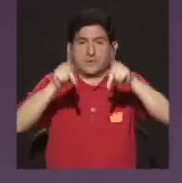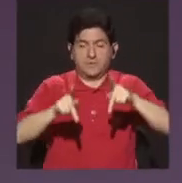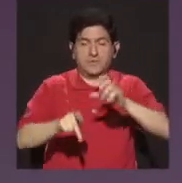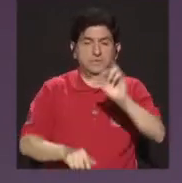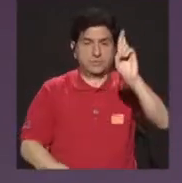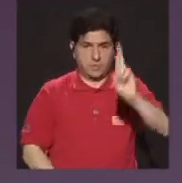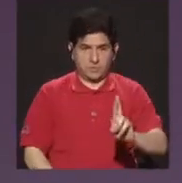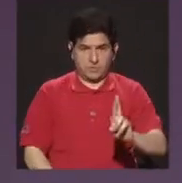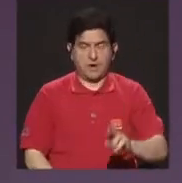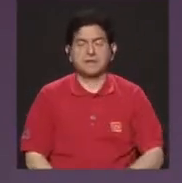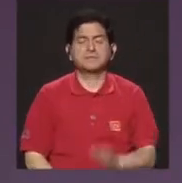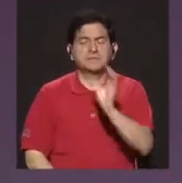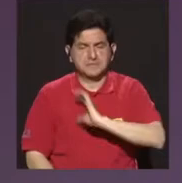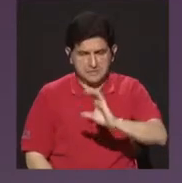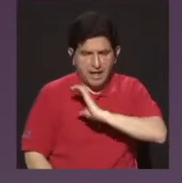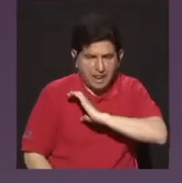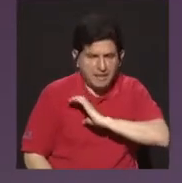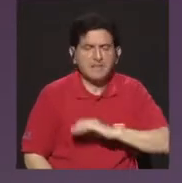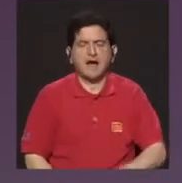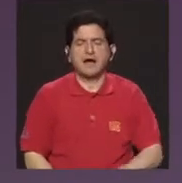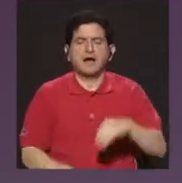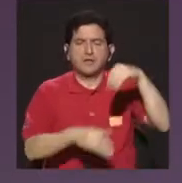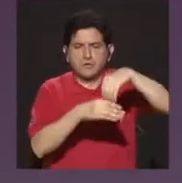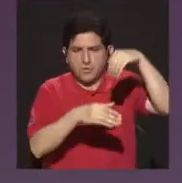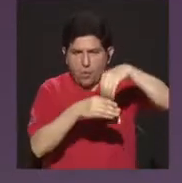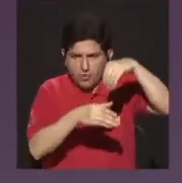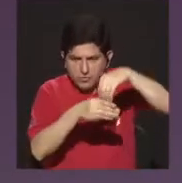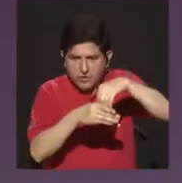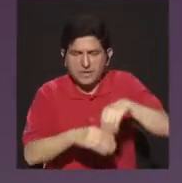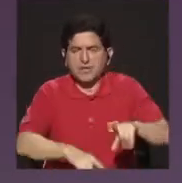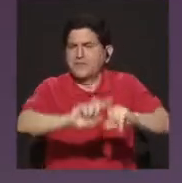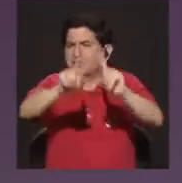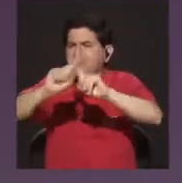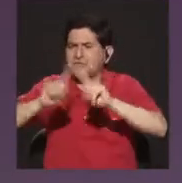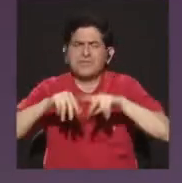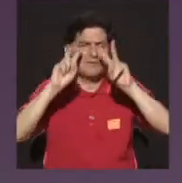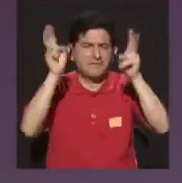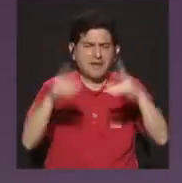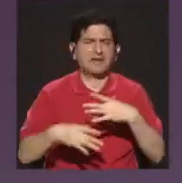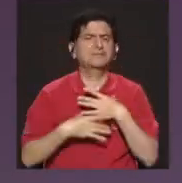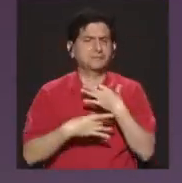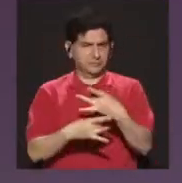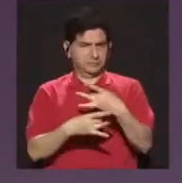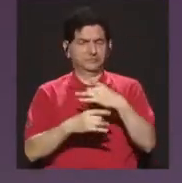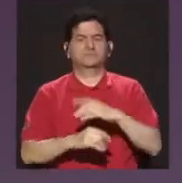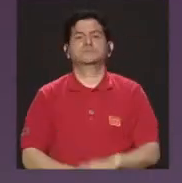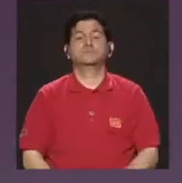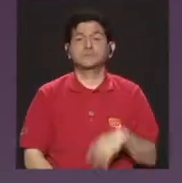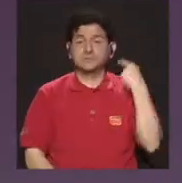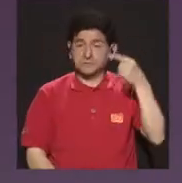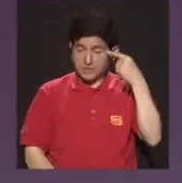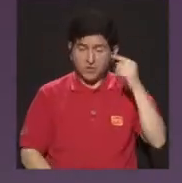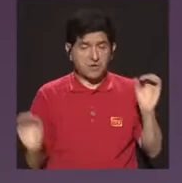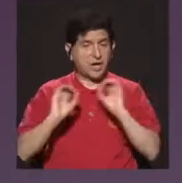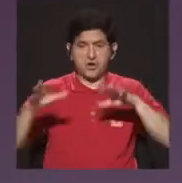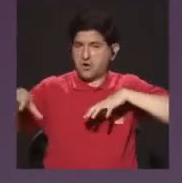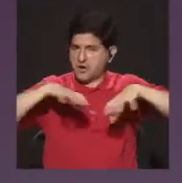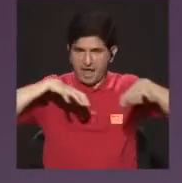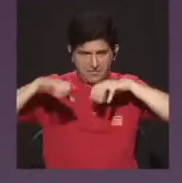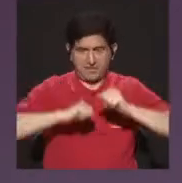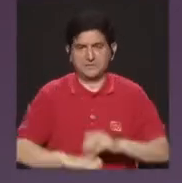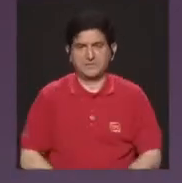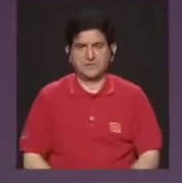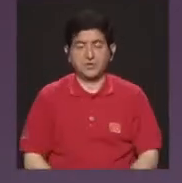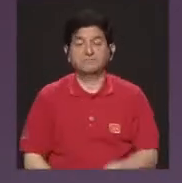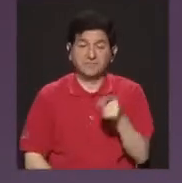de calidad de contenido y con diversos temas que les interesen si el estado no toma ninguna acción lo que más